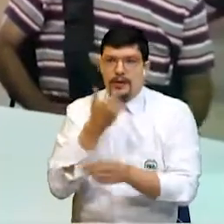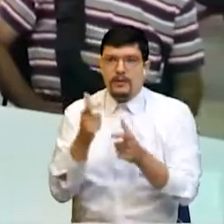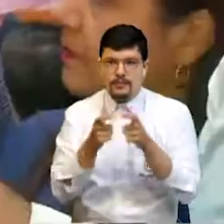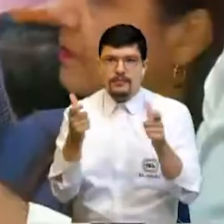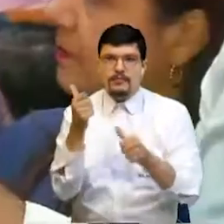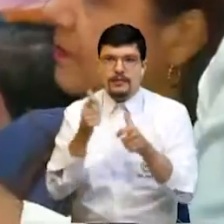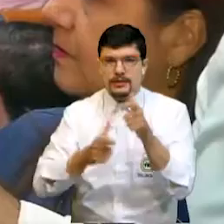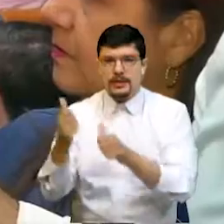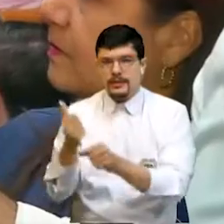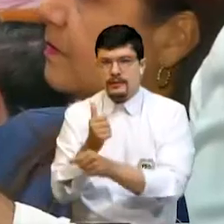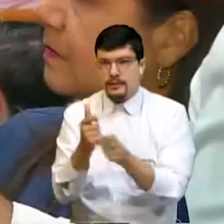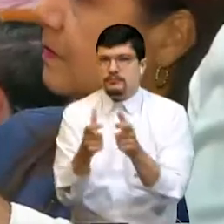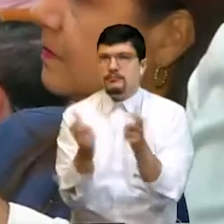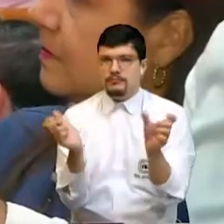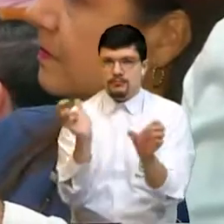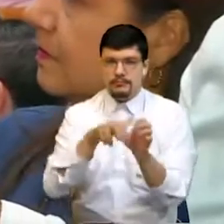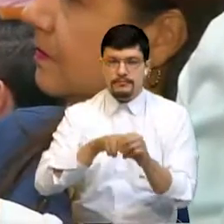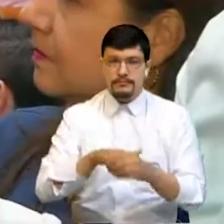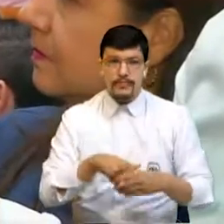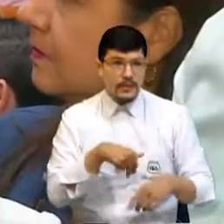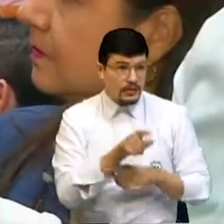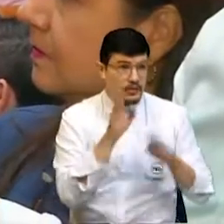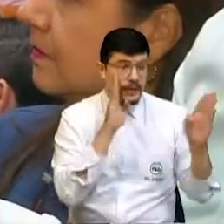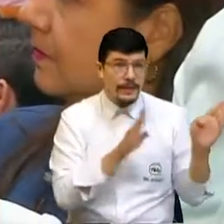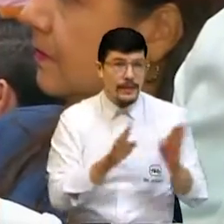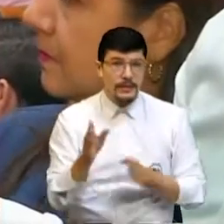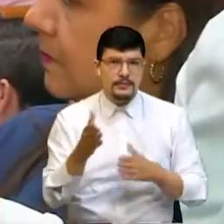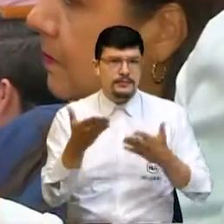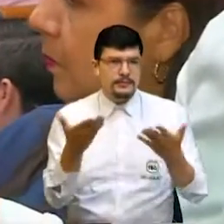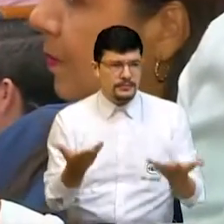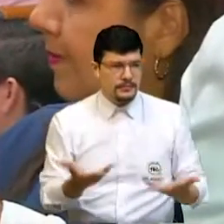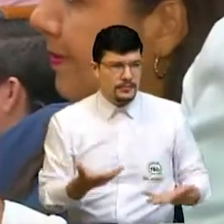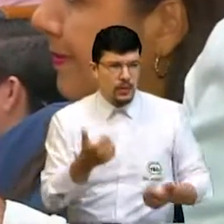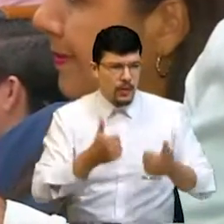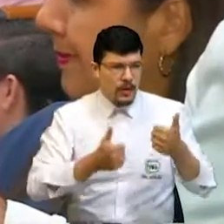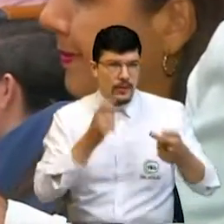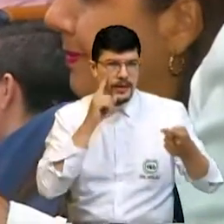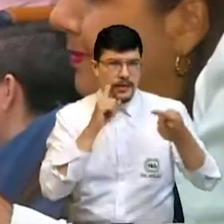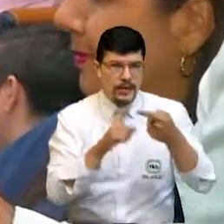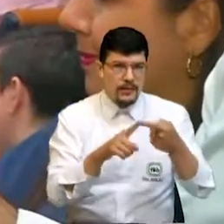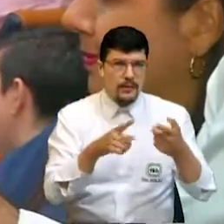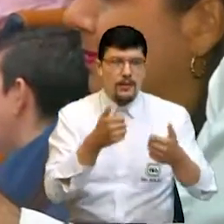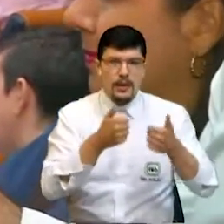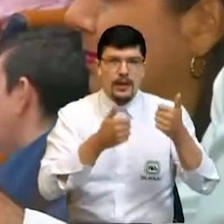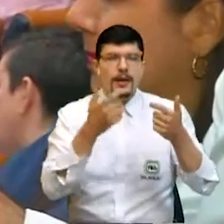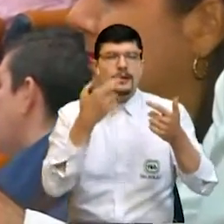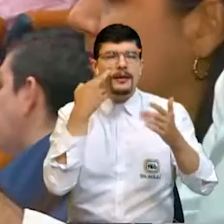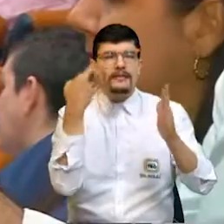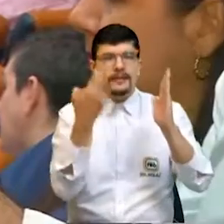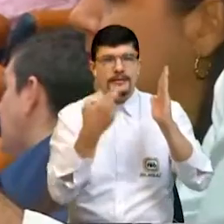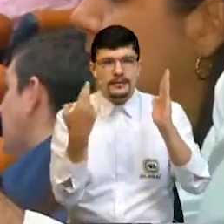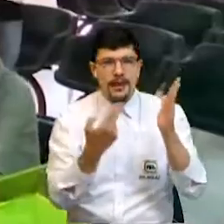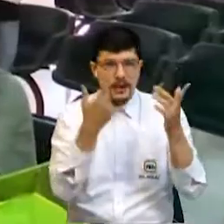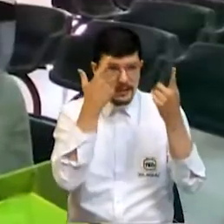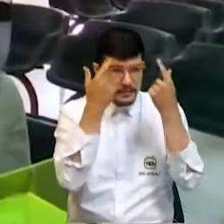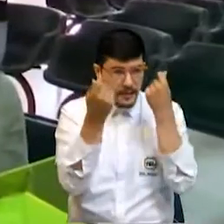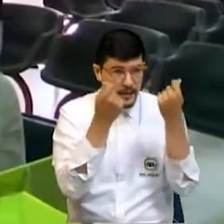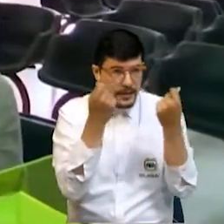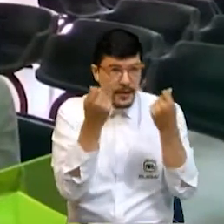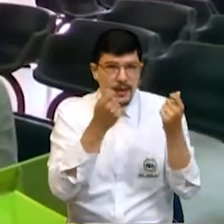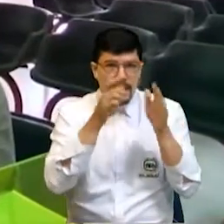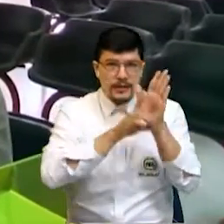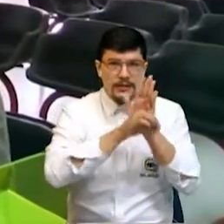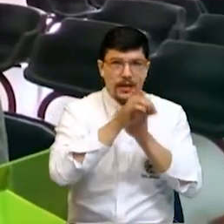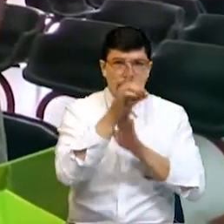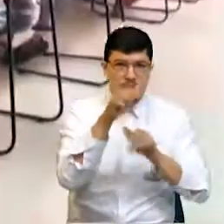personal. Básicamente ese plan es mirar las estrategias de crecimiento que tenemos como empresa en los próximos